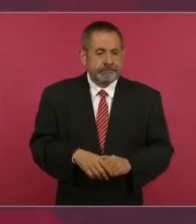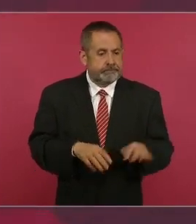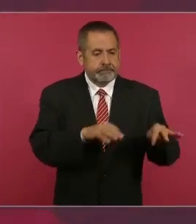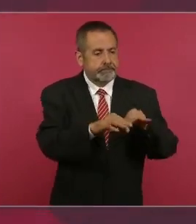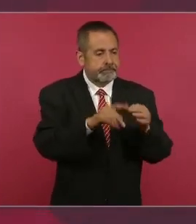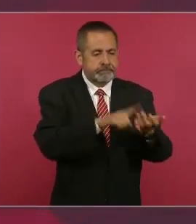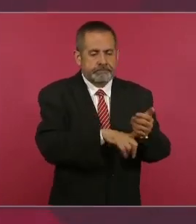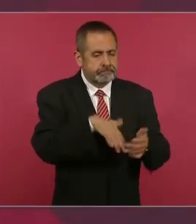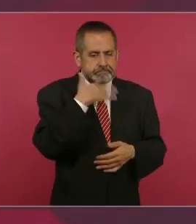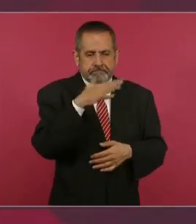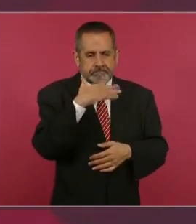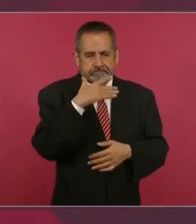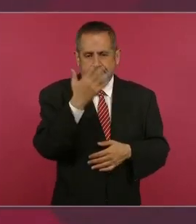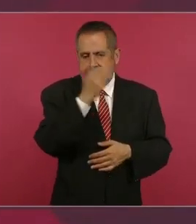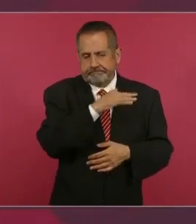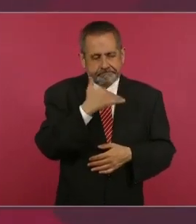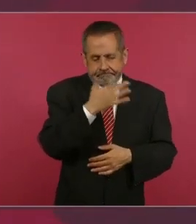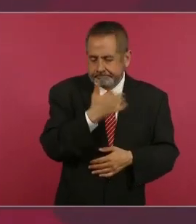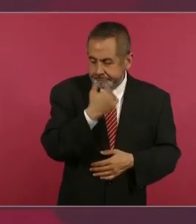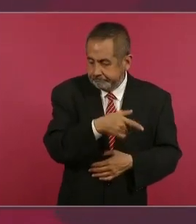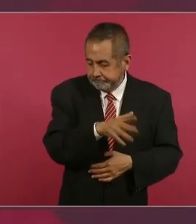trabajo sucio,